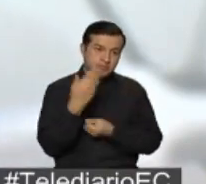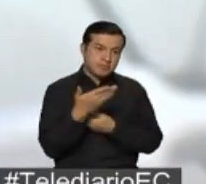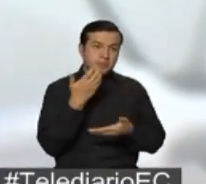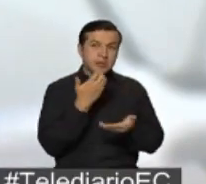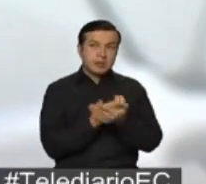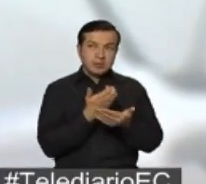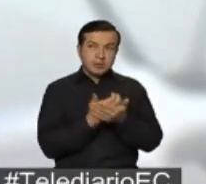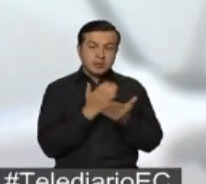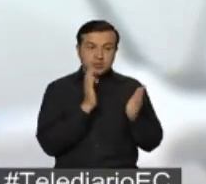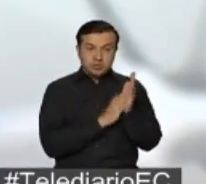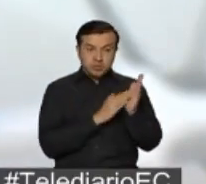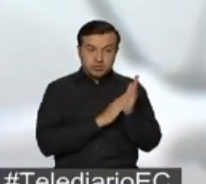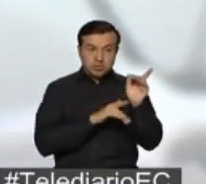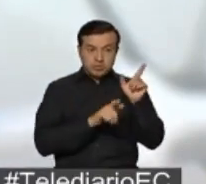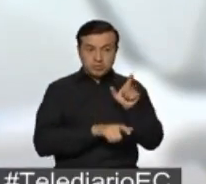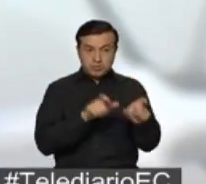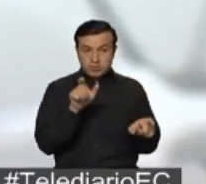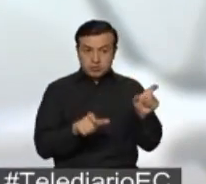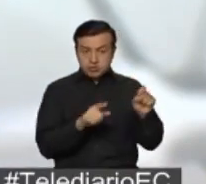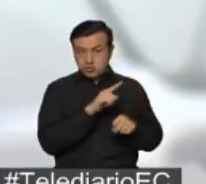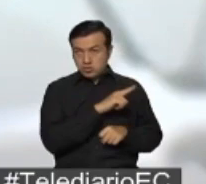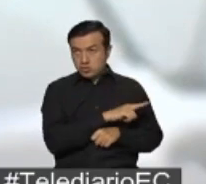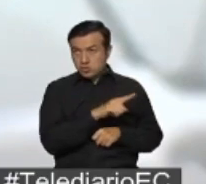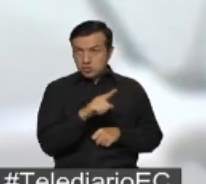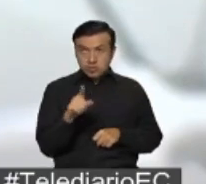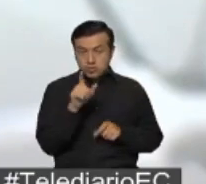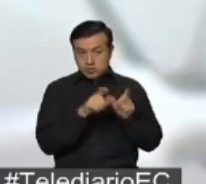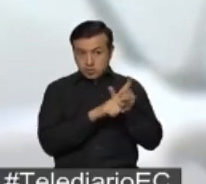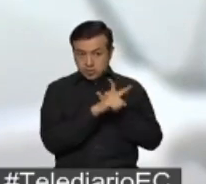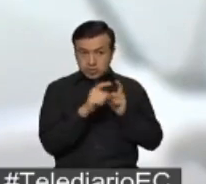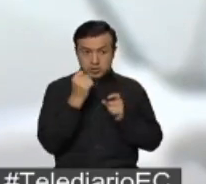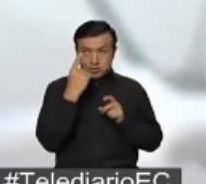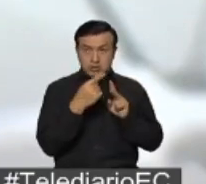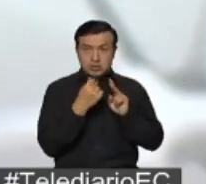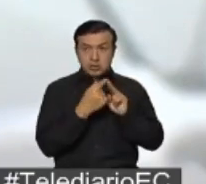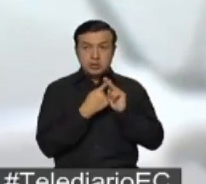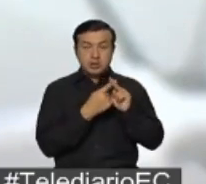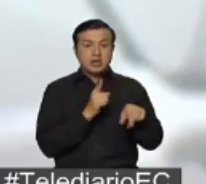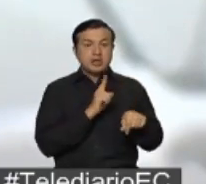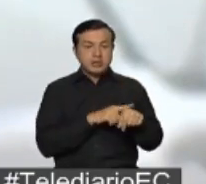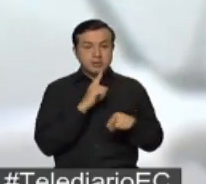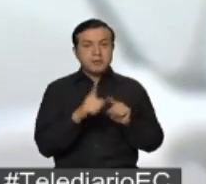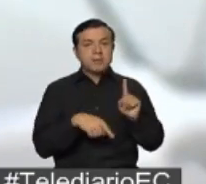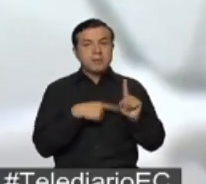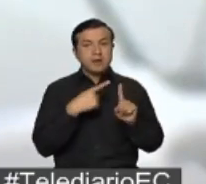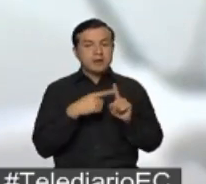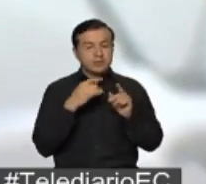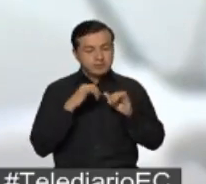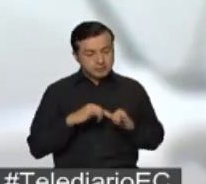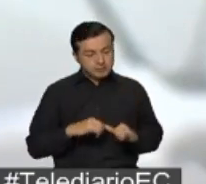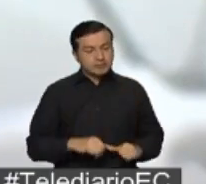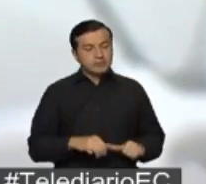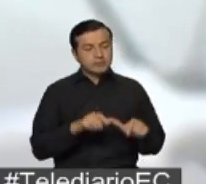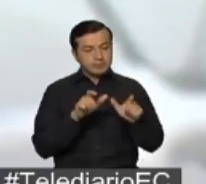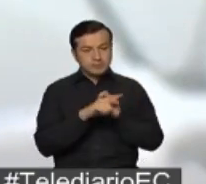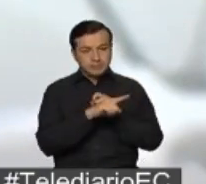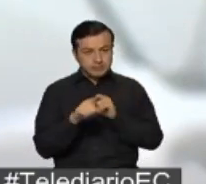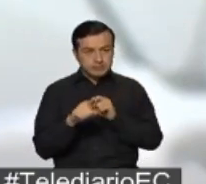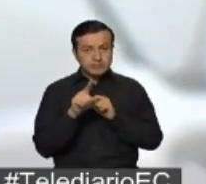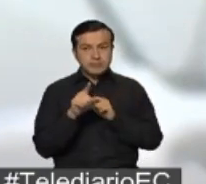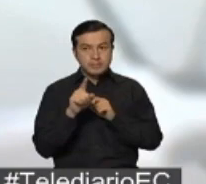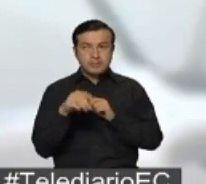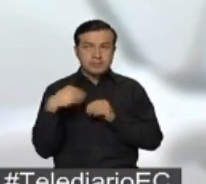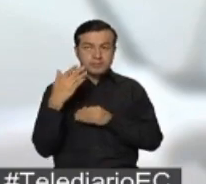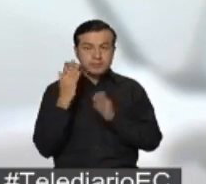economía los socios a las personas que necesitan estos créditos un tiempo más para reaccionar para poder tener la